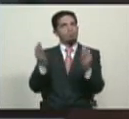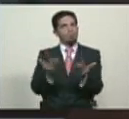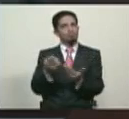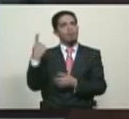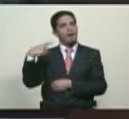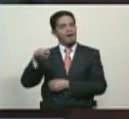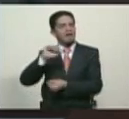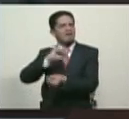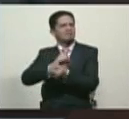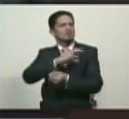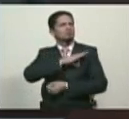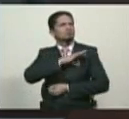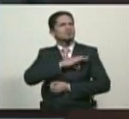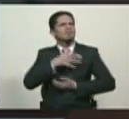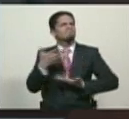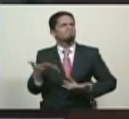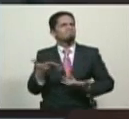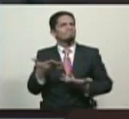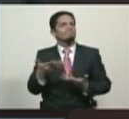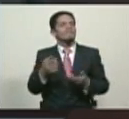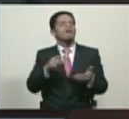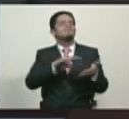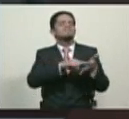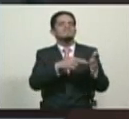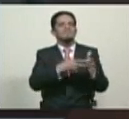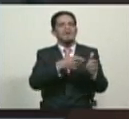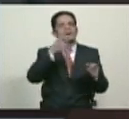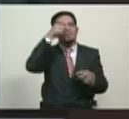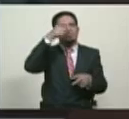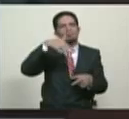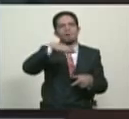social, negando a los pueblos su derecho de crecer